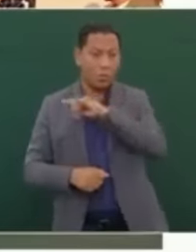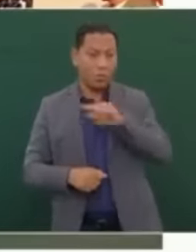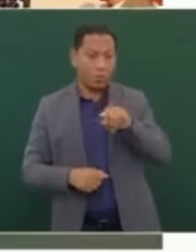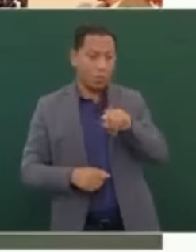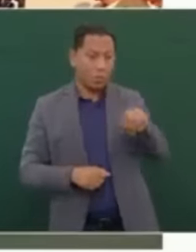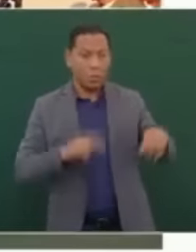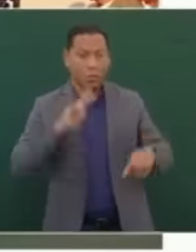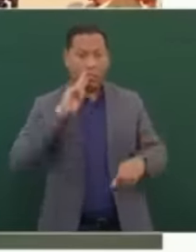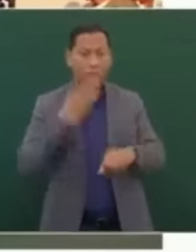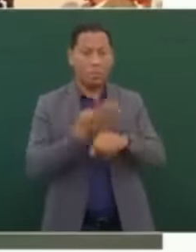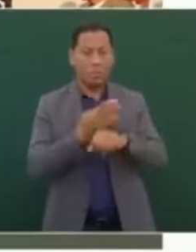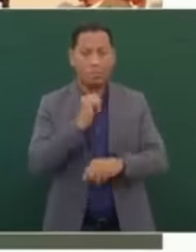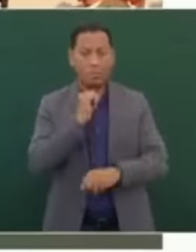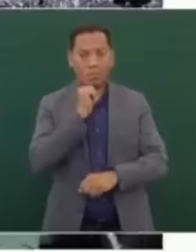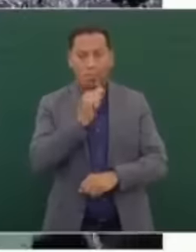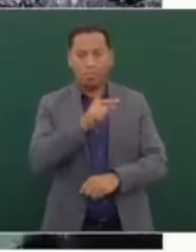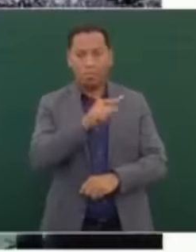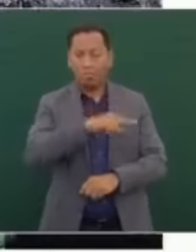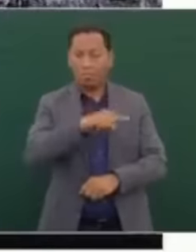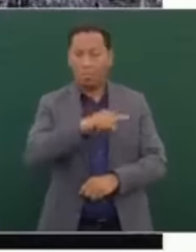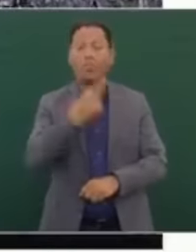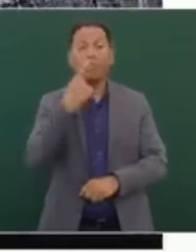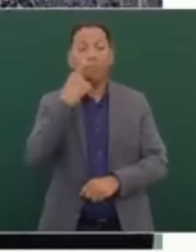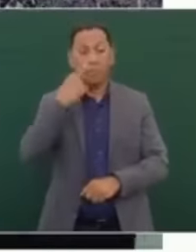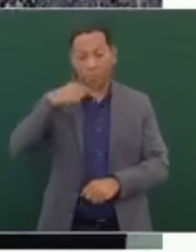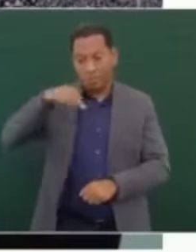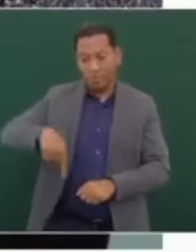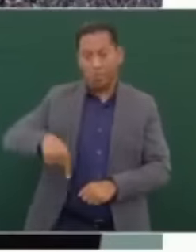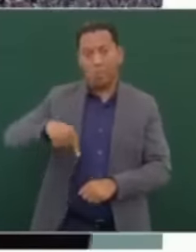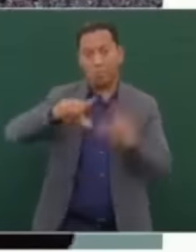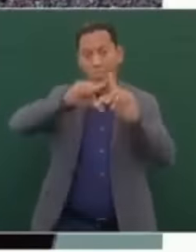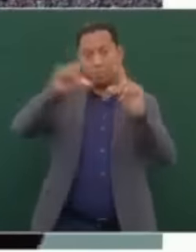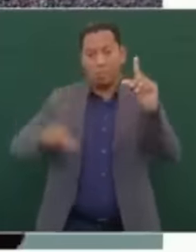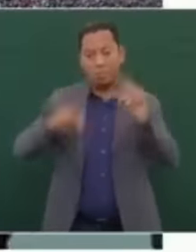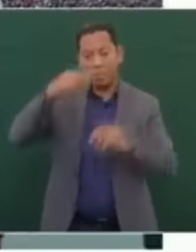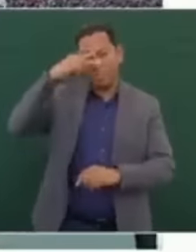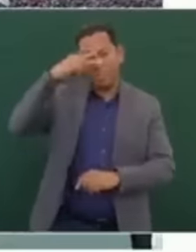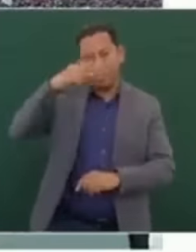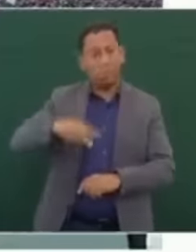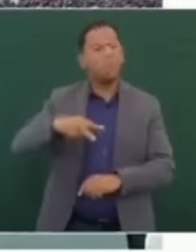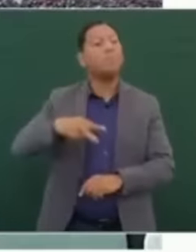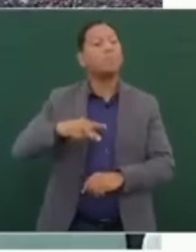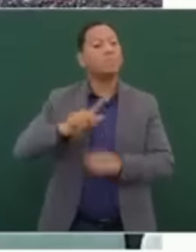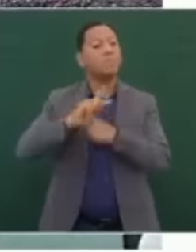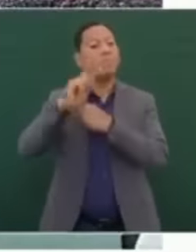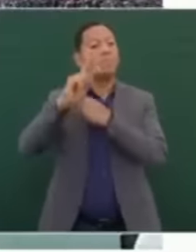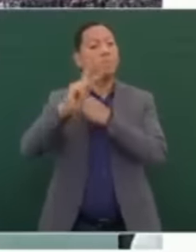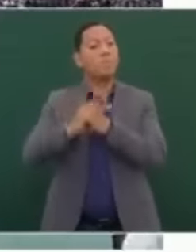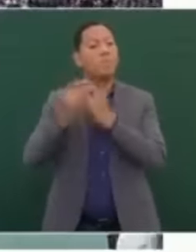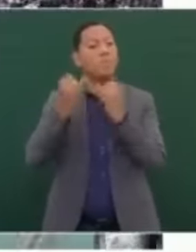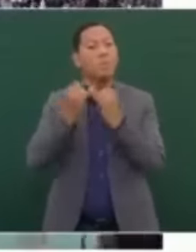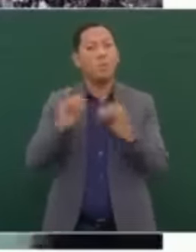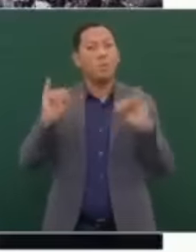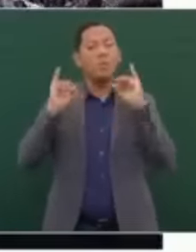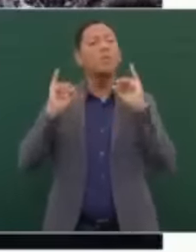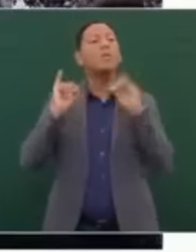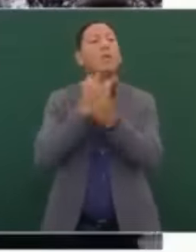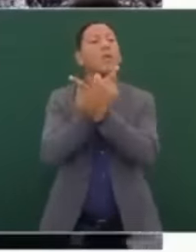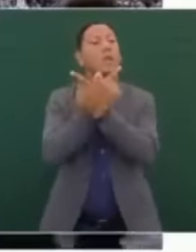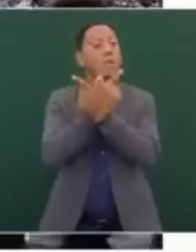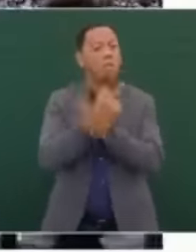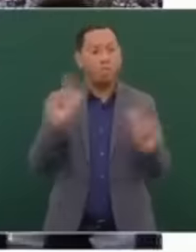e irresponsables que México es un país independiente y